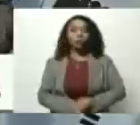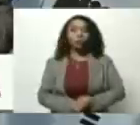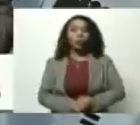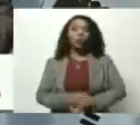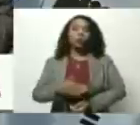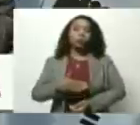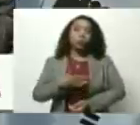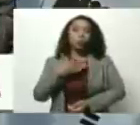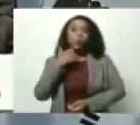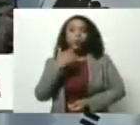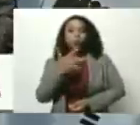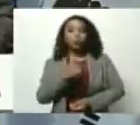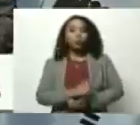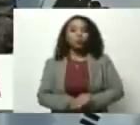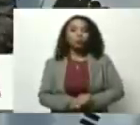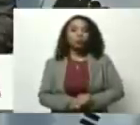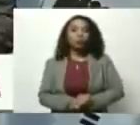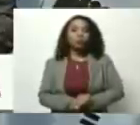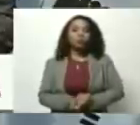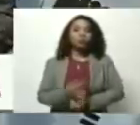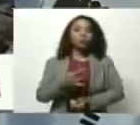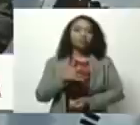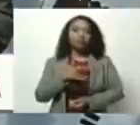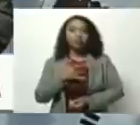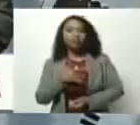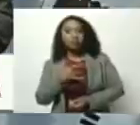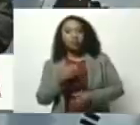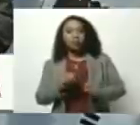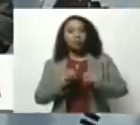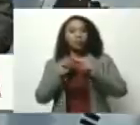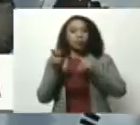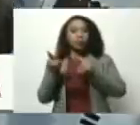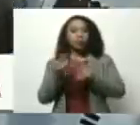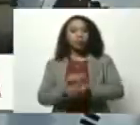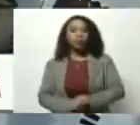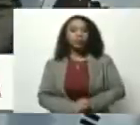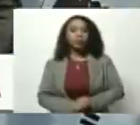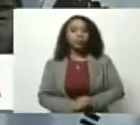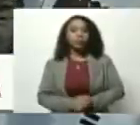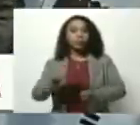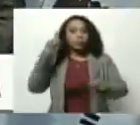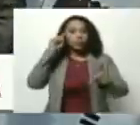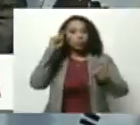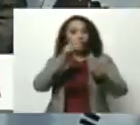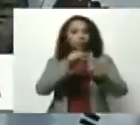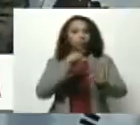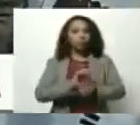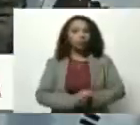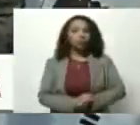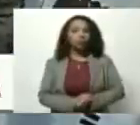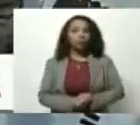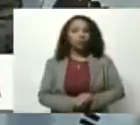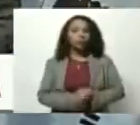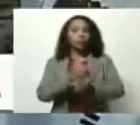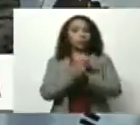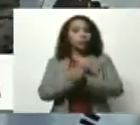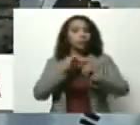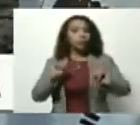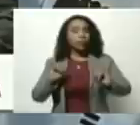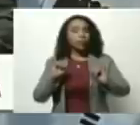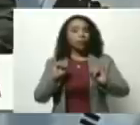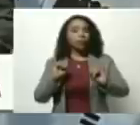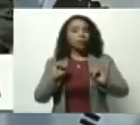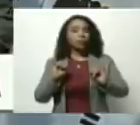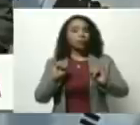pudiera decir con sentido oportuno, objetivo, independiente,